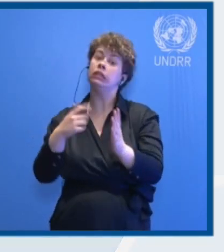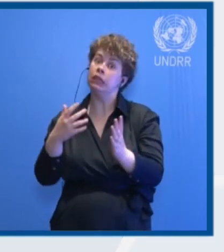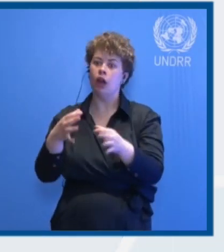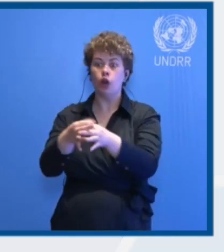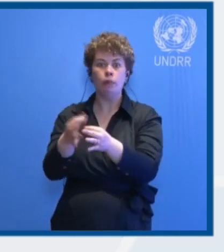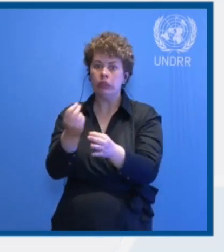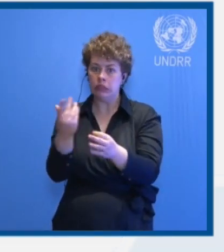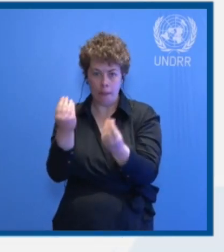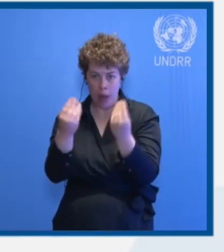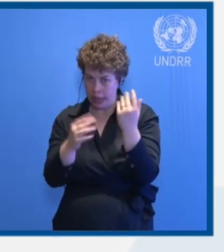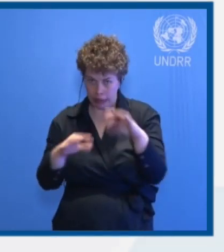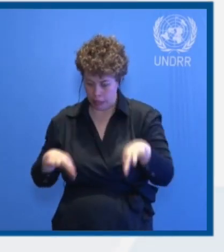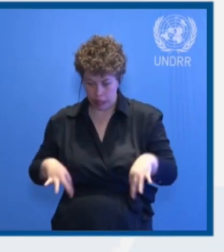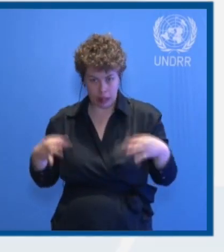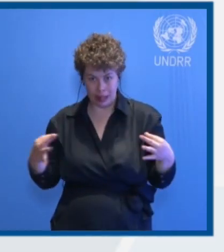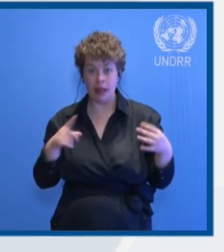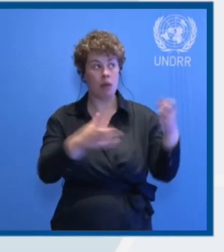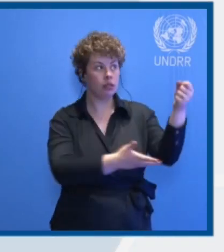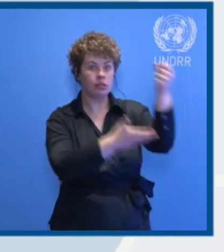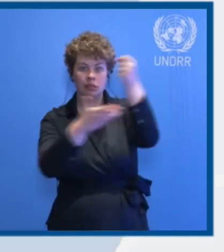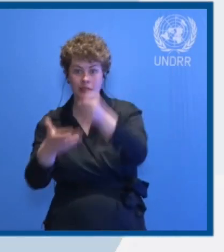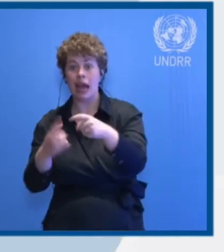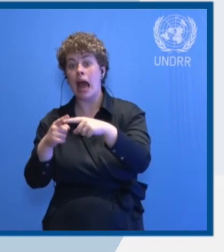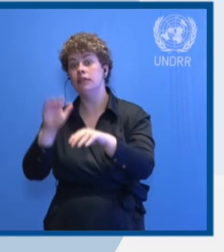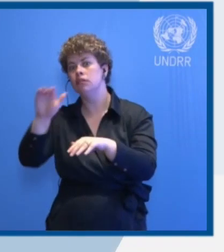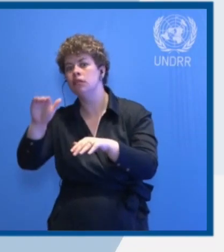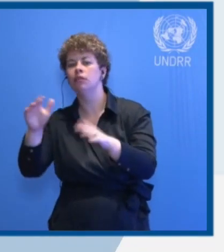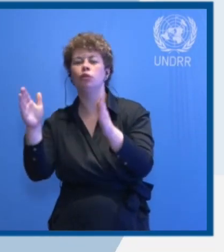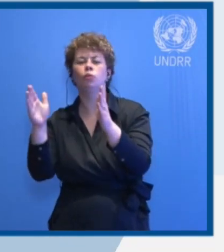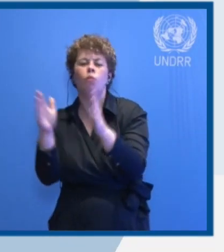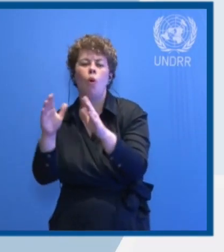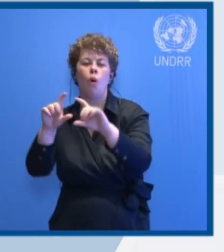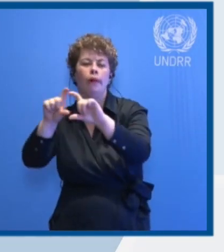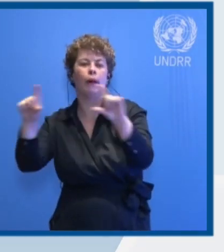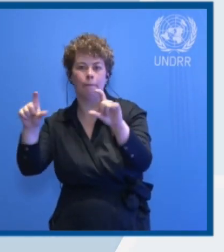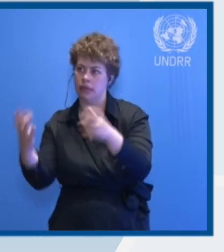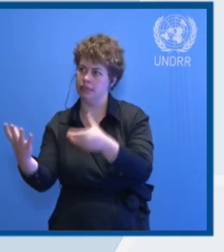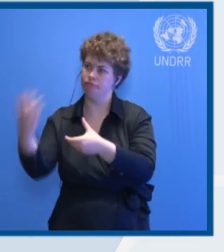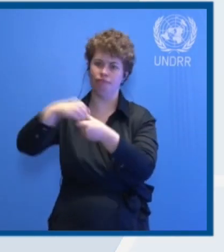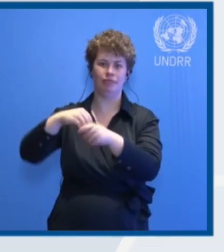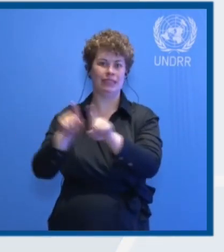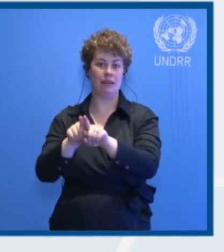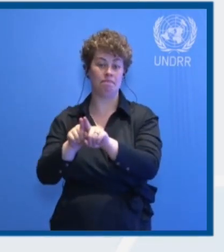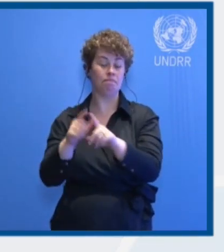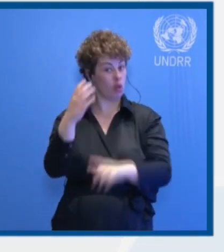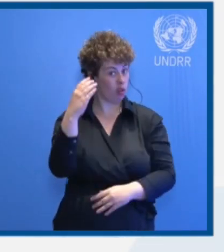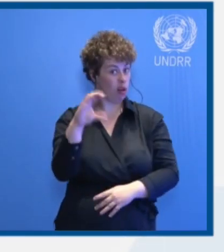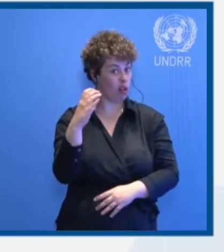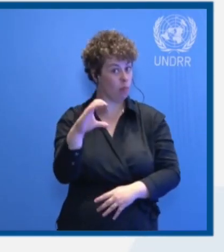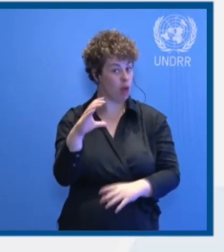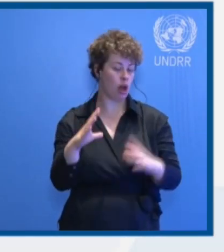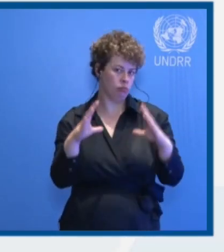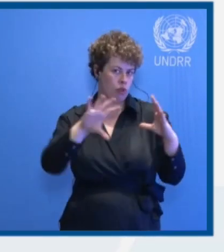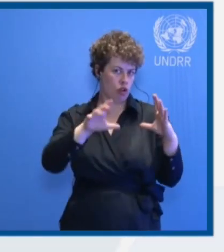tenemos algunas experiencias para las regiones, como les decía, en La Mojana, también algunas regiones para el